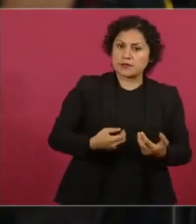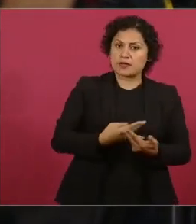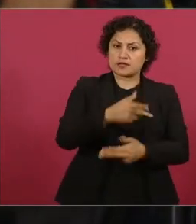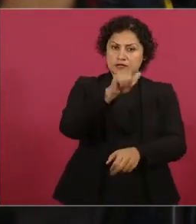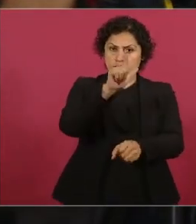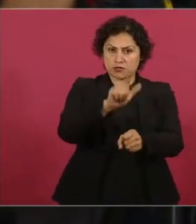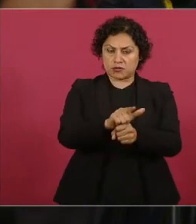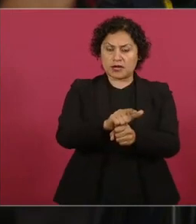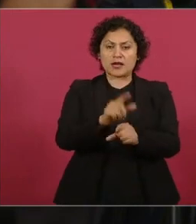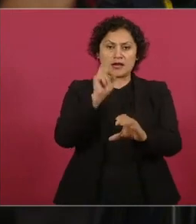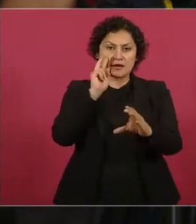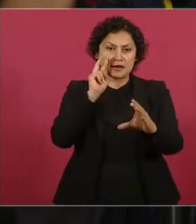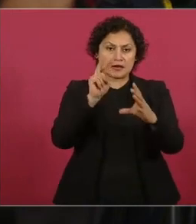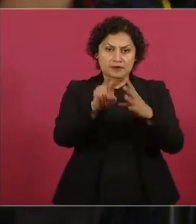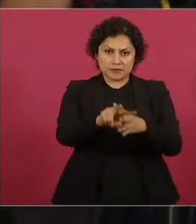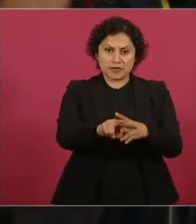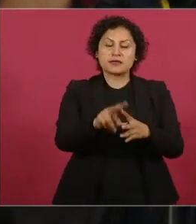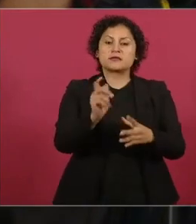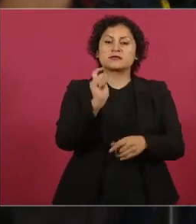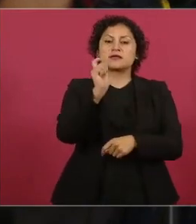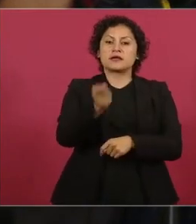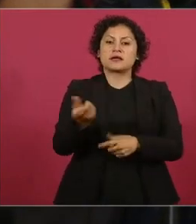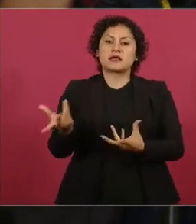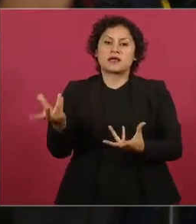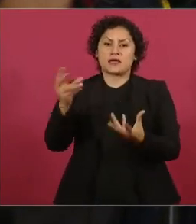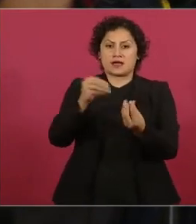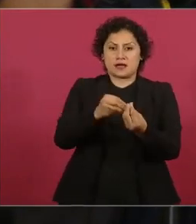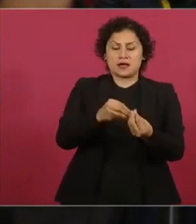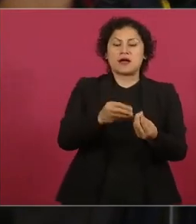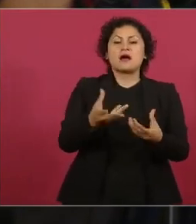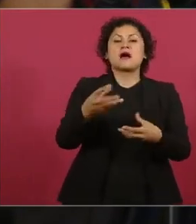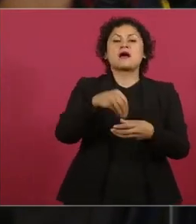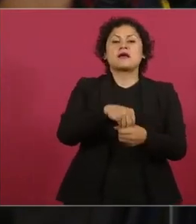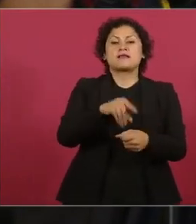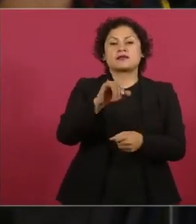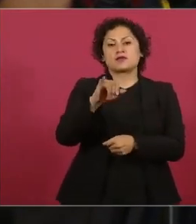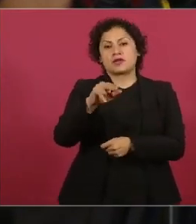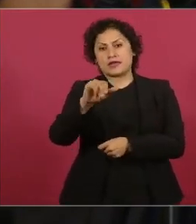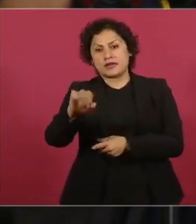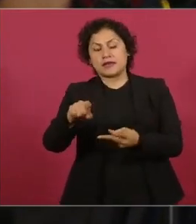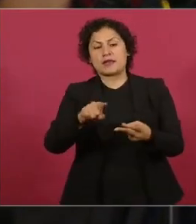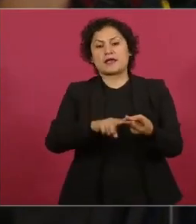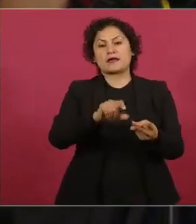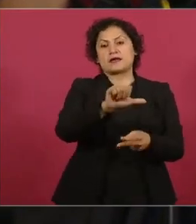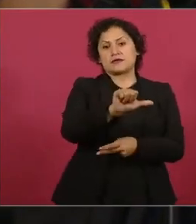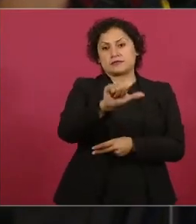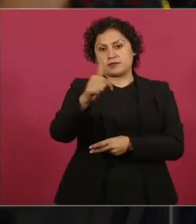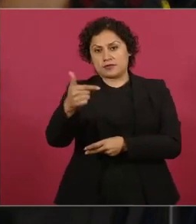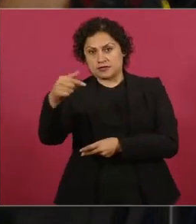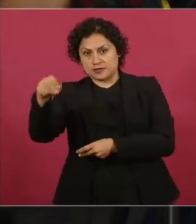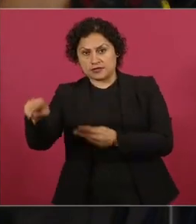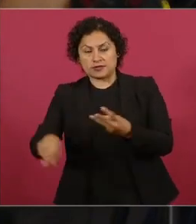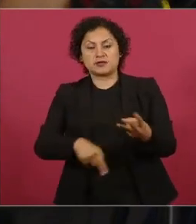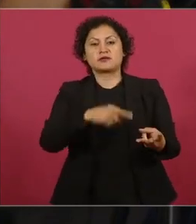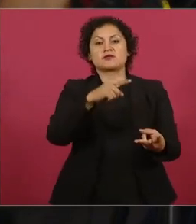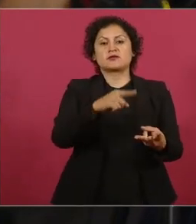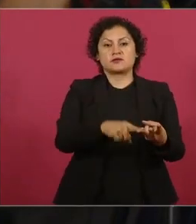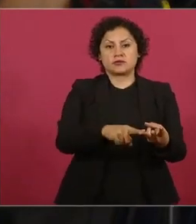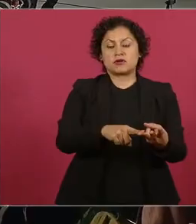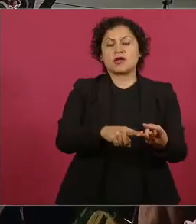está integrado no solo por el INAI, sino también por el Archivo General de la Nación, la Auditoría Superior de la Federación